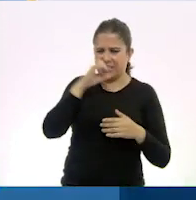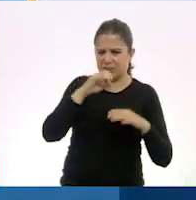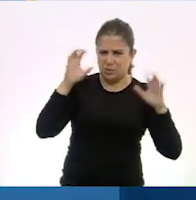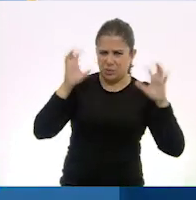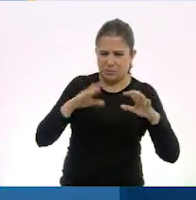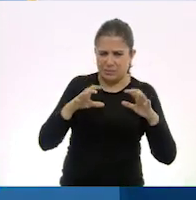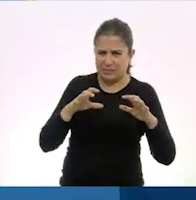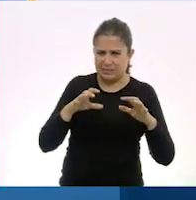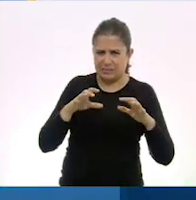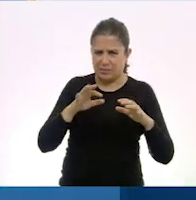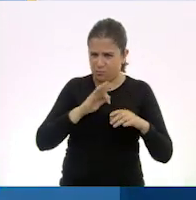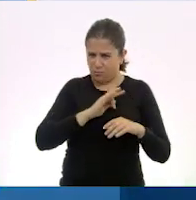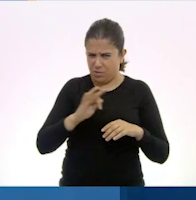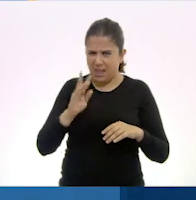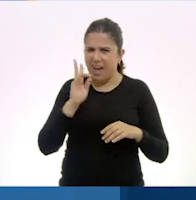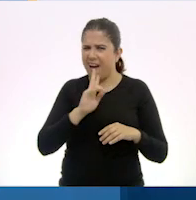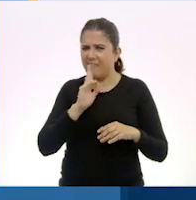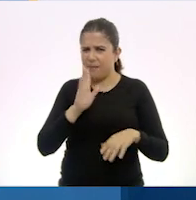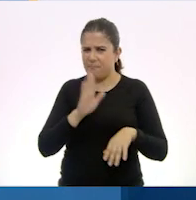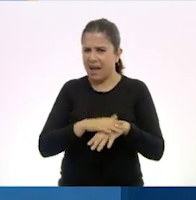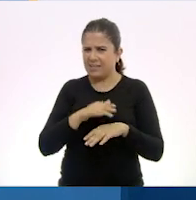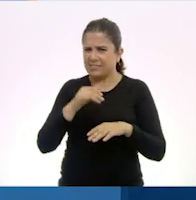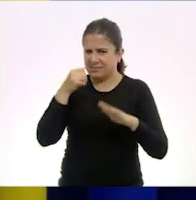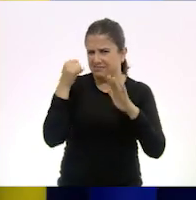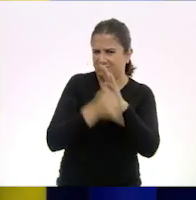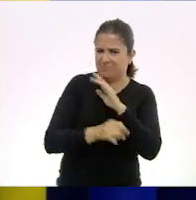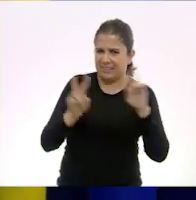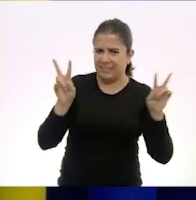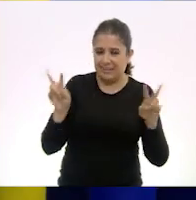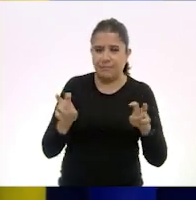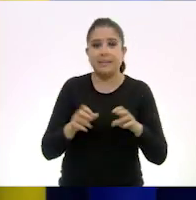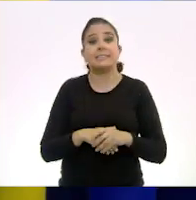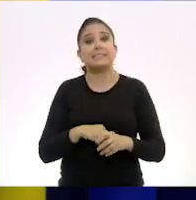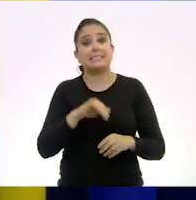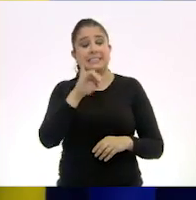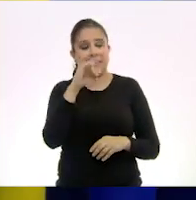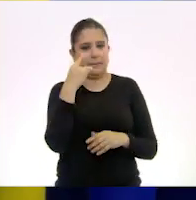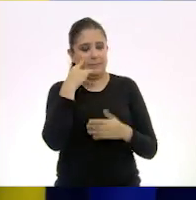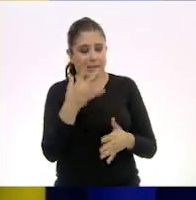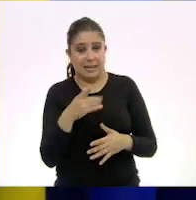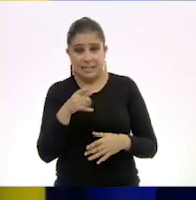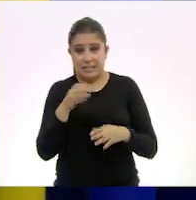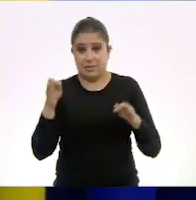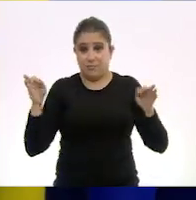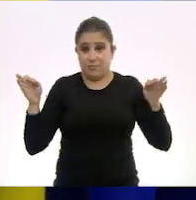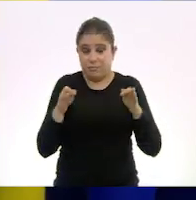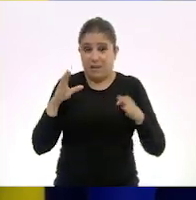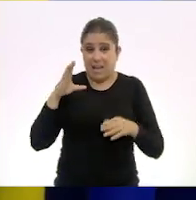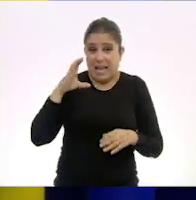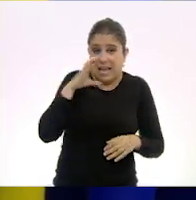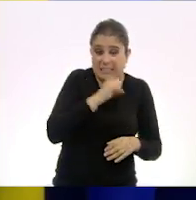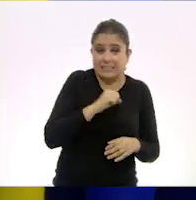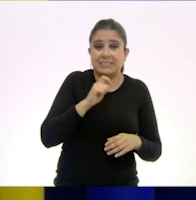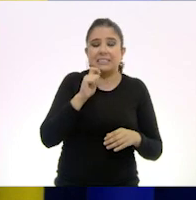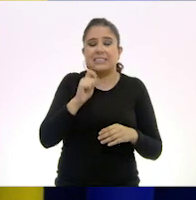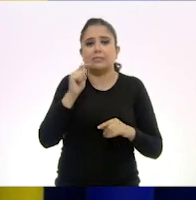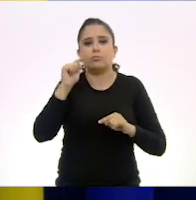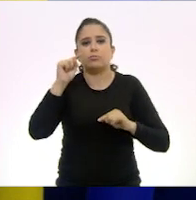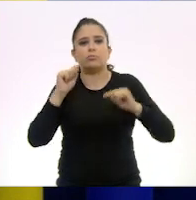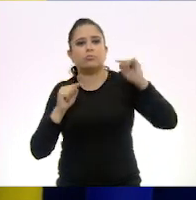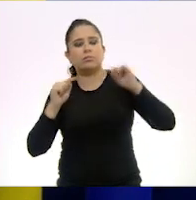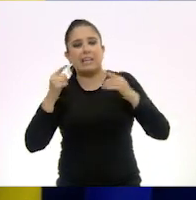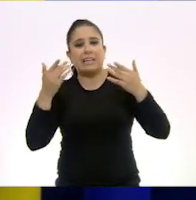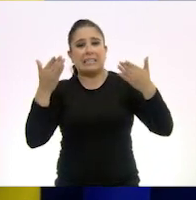muy claro. ¿Podríamos abundar más en ello? Claro. Mira, la temperatura indica el grado de calor o